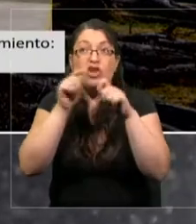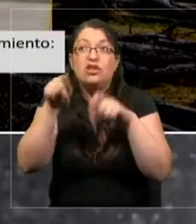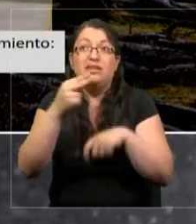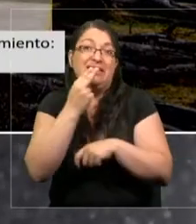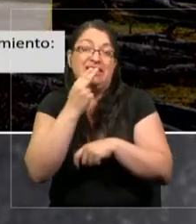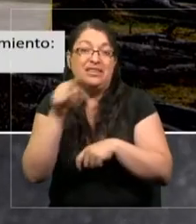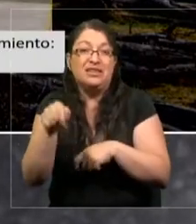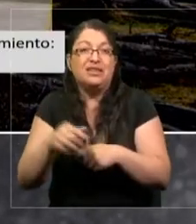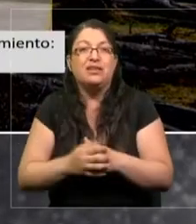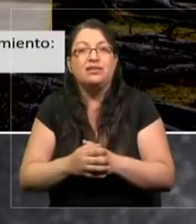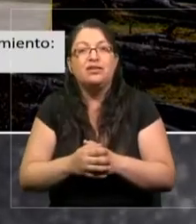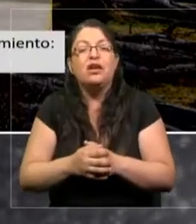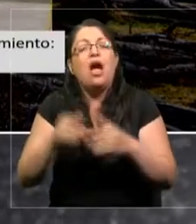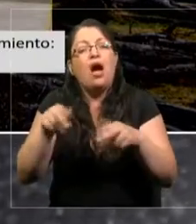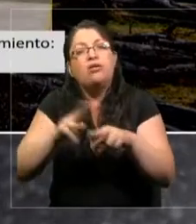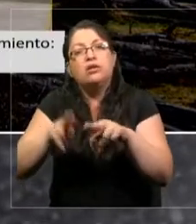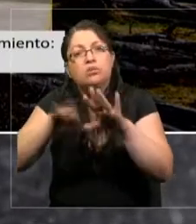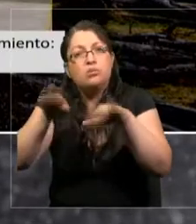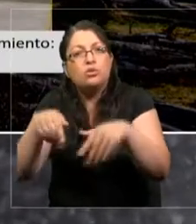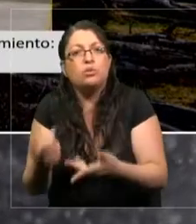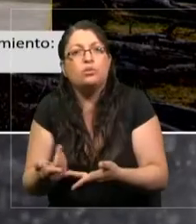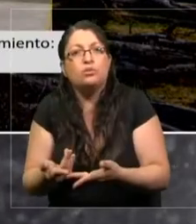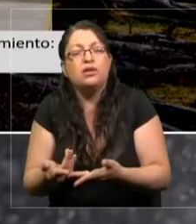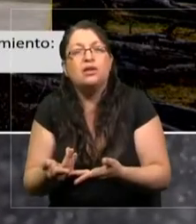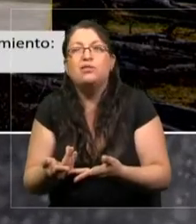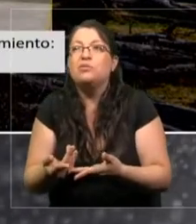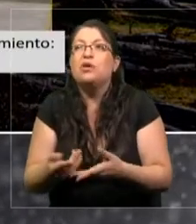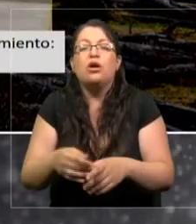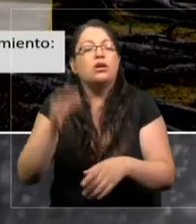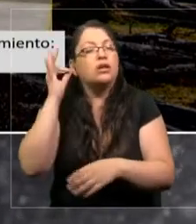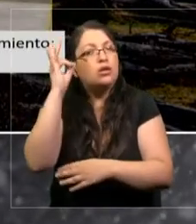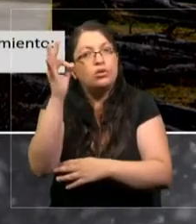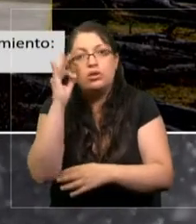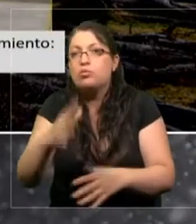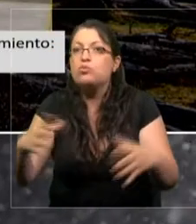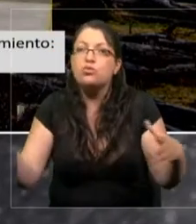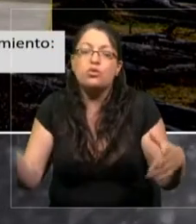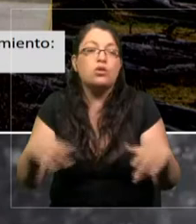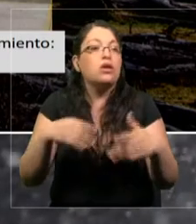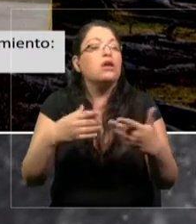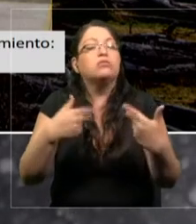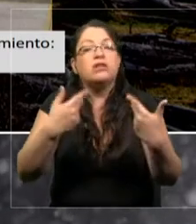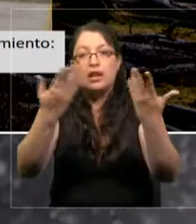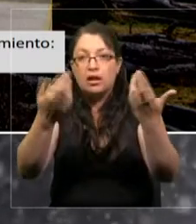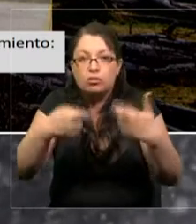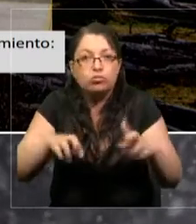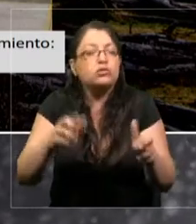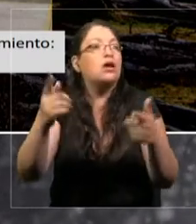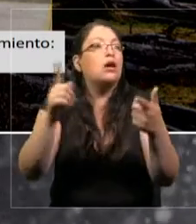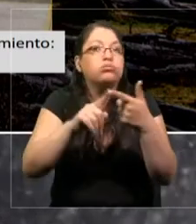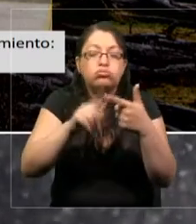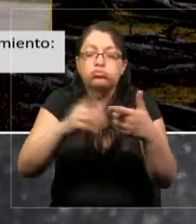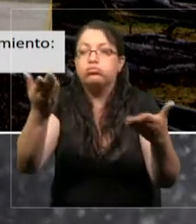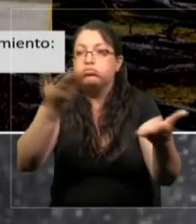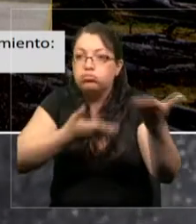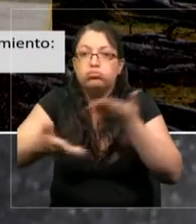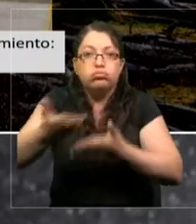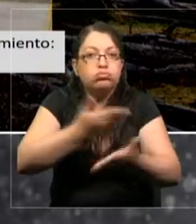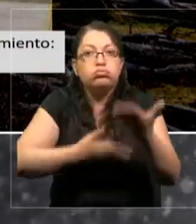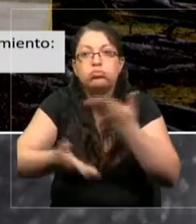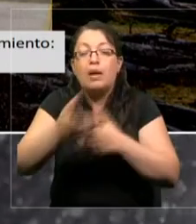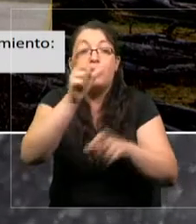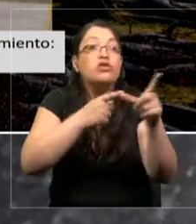y también hemos hecho exactamente lo mismo múltiples reuniones a abrir espacios de encuentro con actores de interés que tuviesen conocimiento